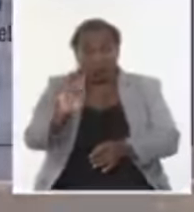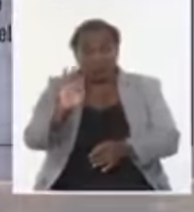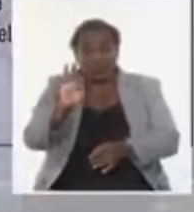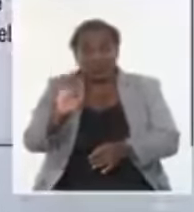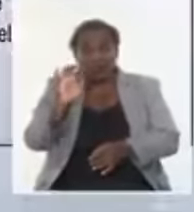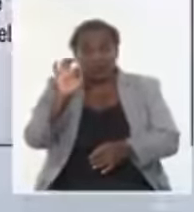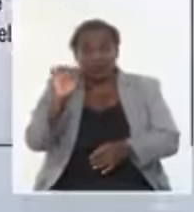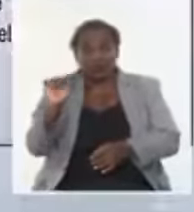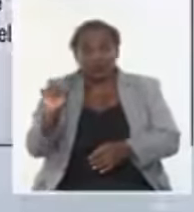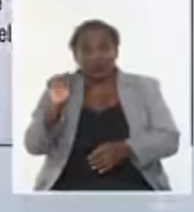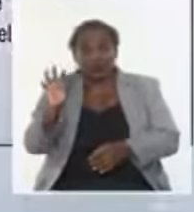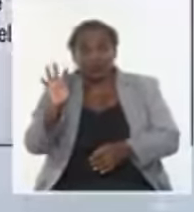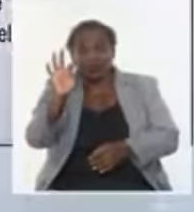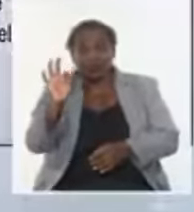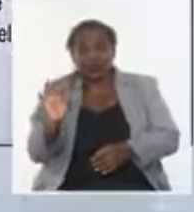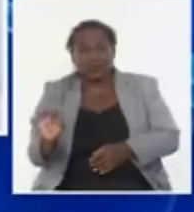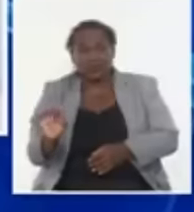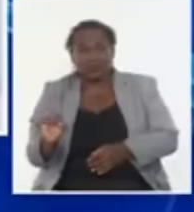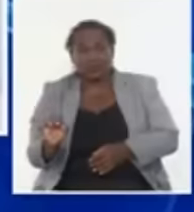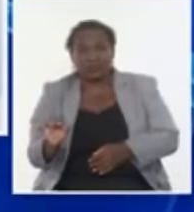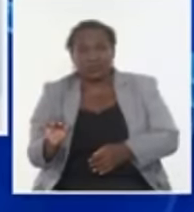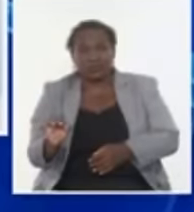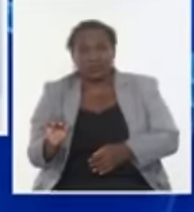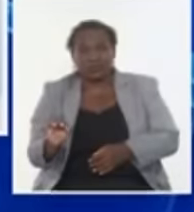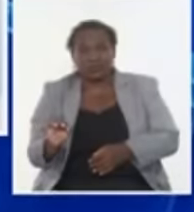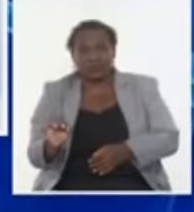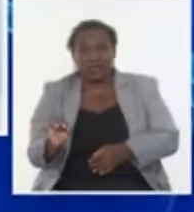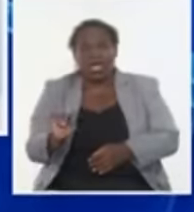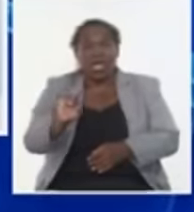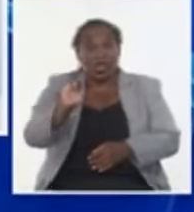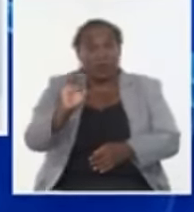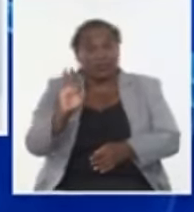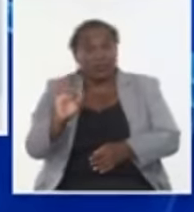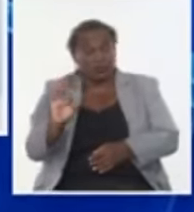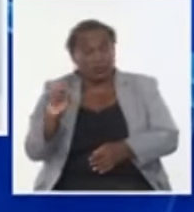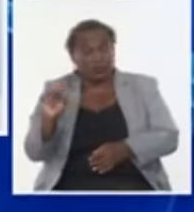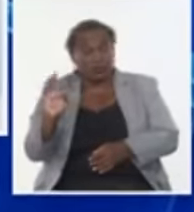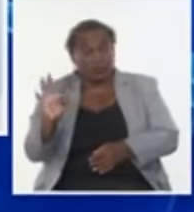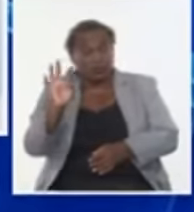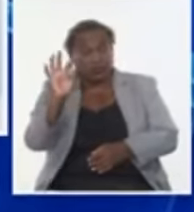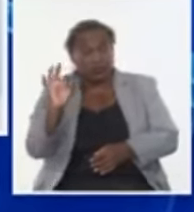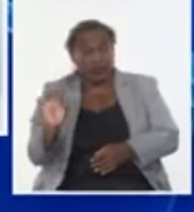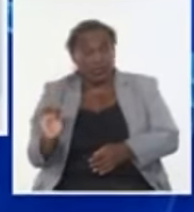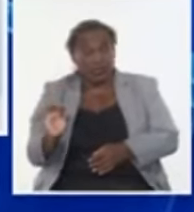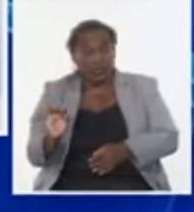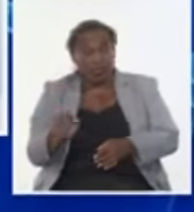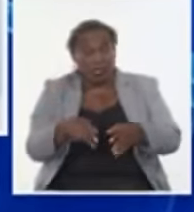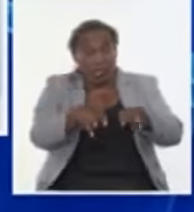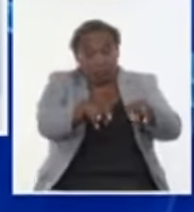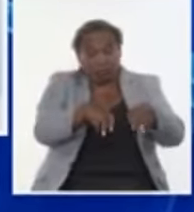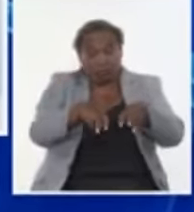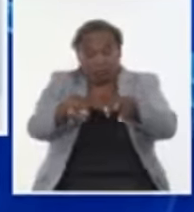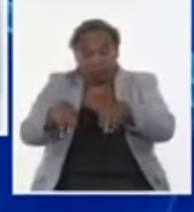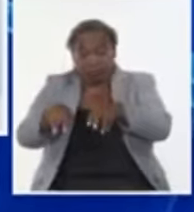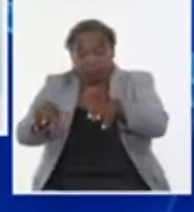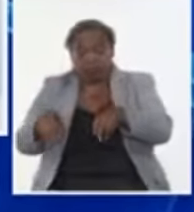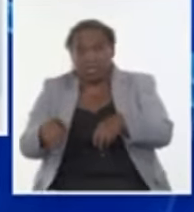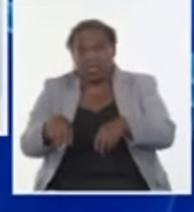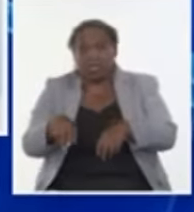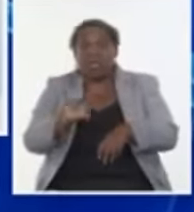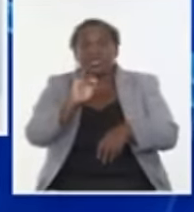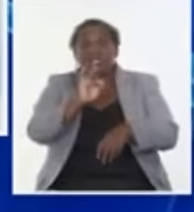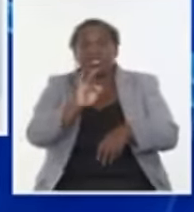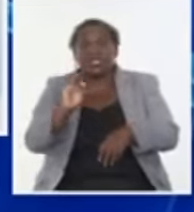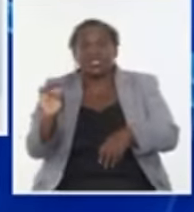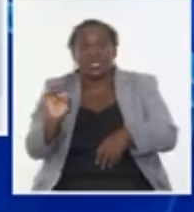98,4% de los alimentos de estos canteros, que son 715.000 canteros a